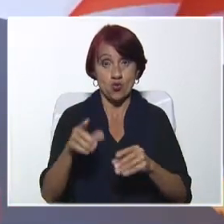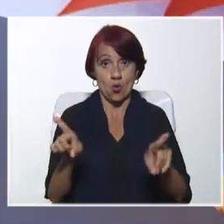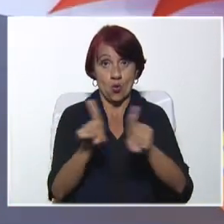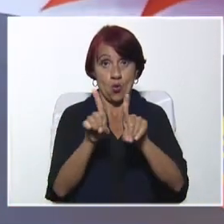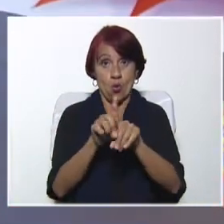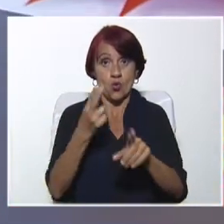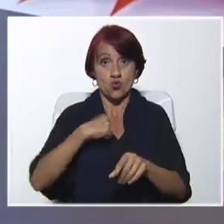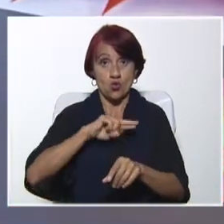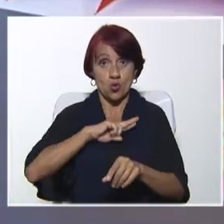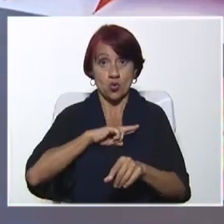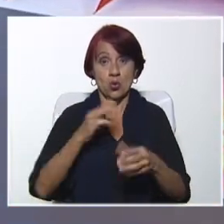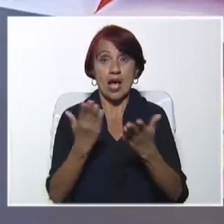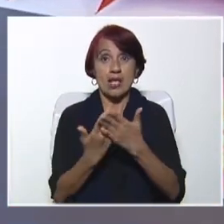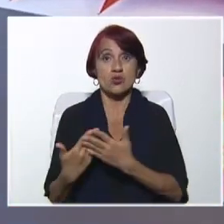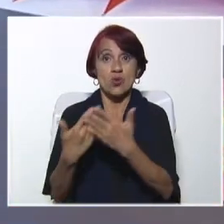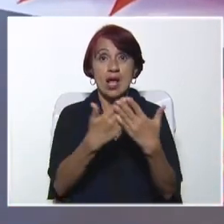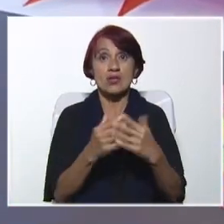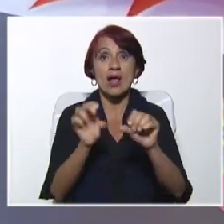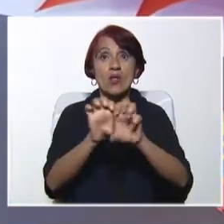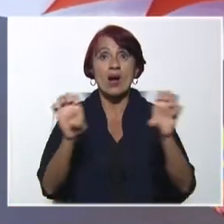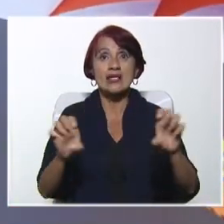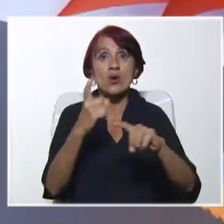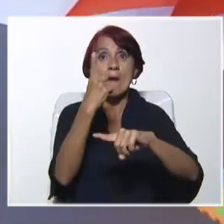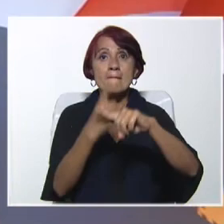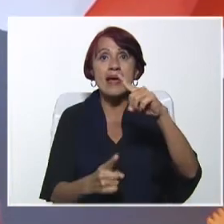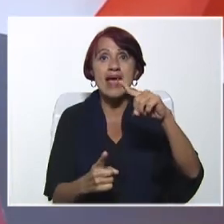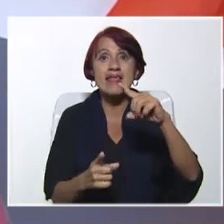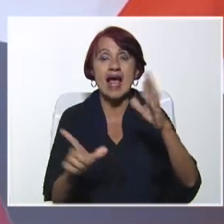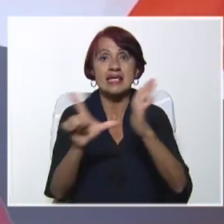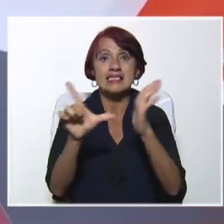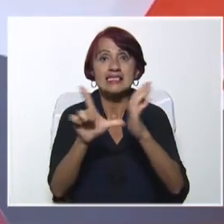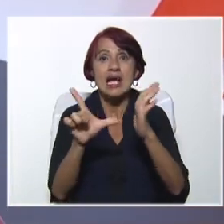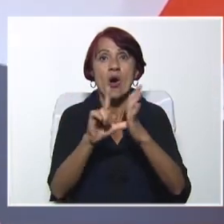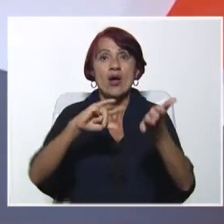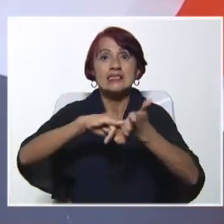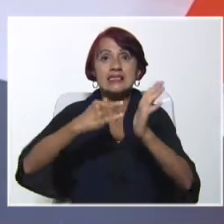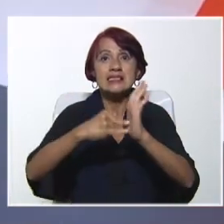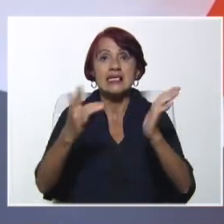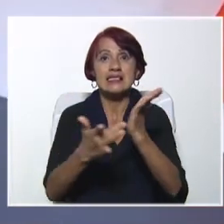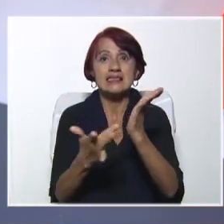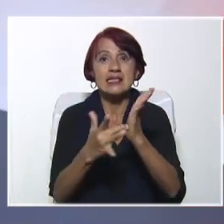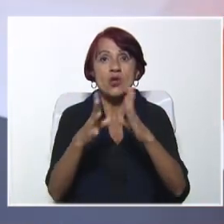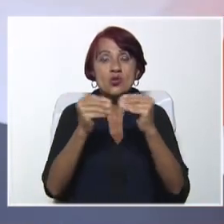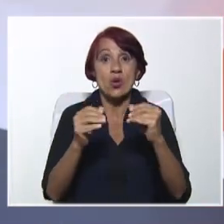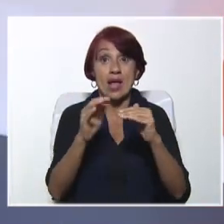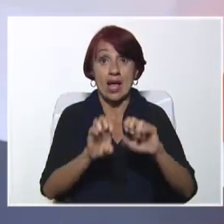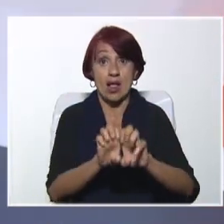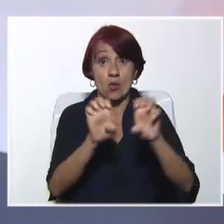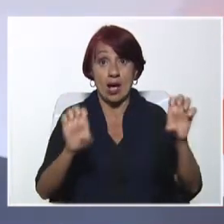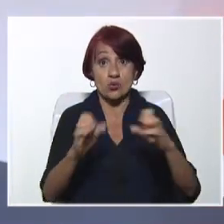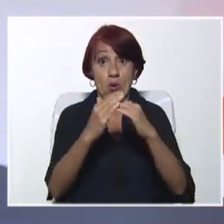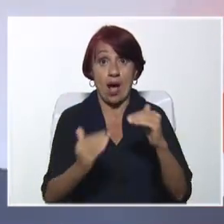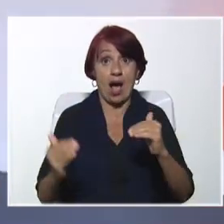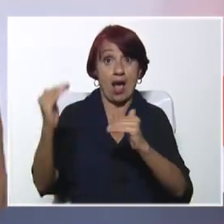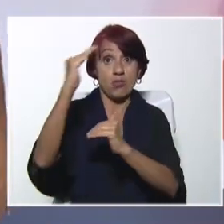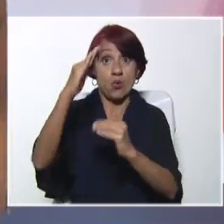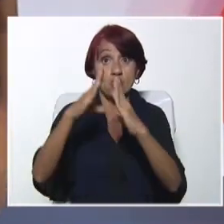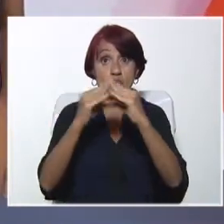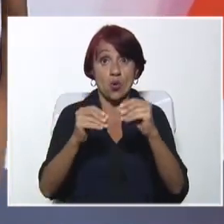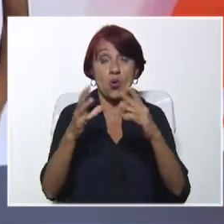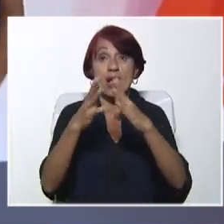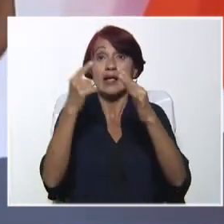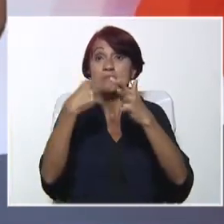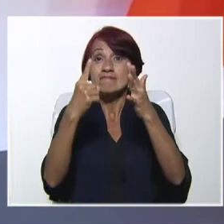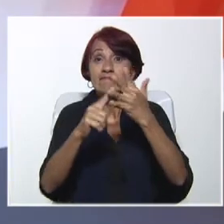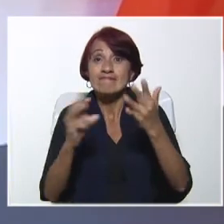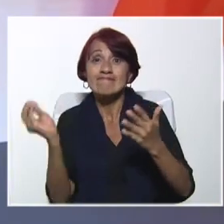jóvenes como nosotros, estudiantes de educación media general, media técnica y la modalidad de educación para jóvenes y adultos en